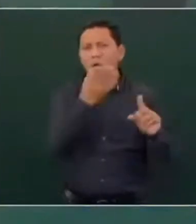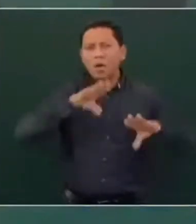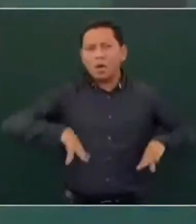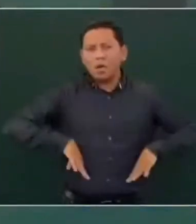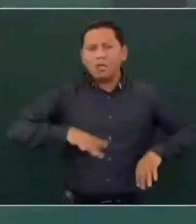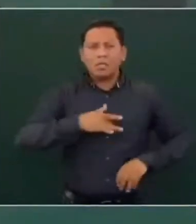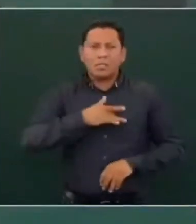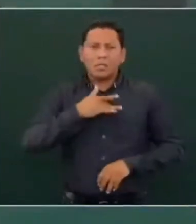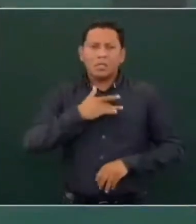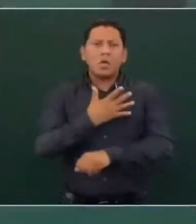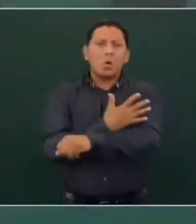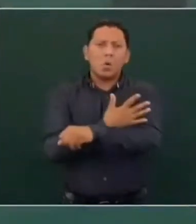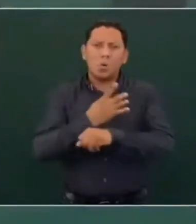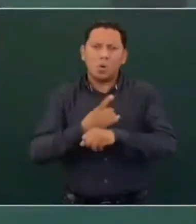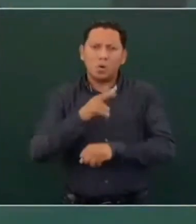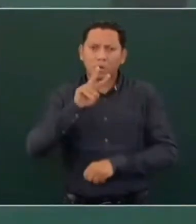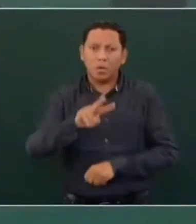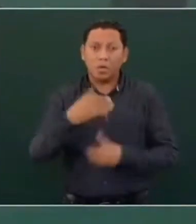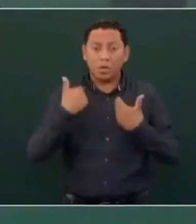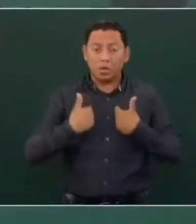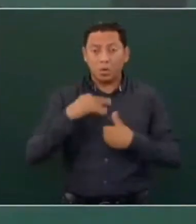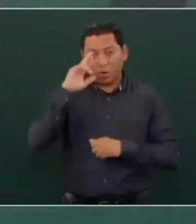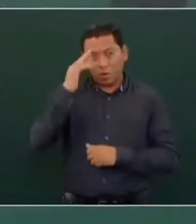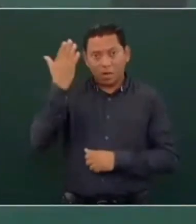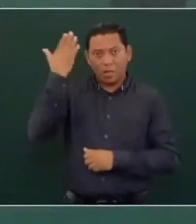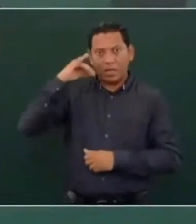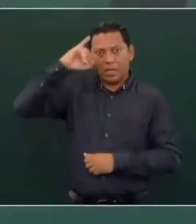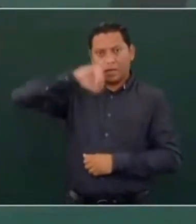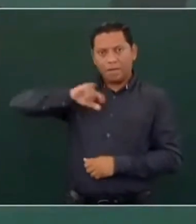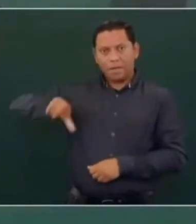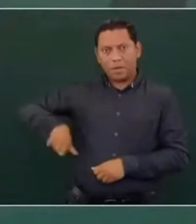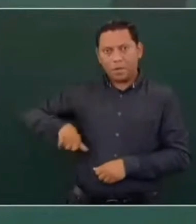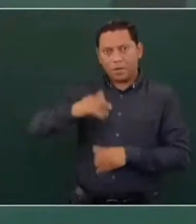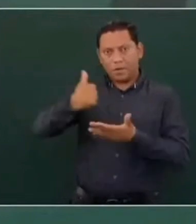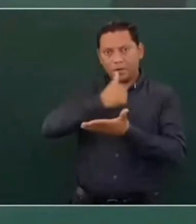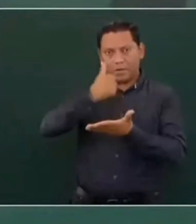honesta. Cuando fui jefe de gobierno en la Ciudad de México,